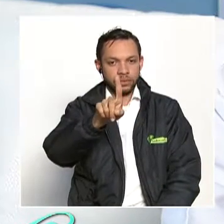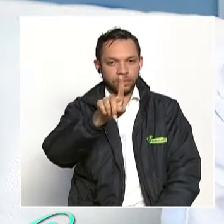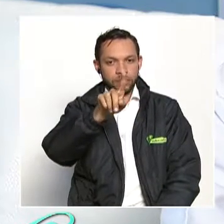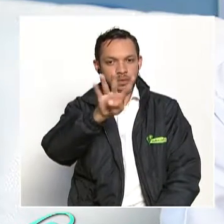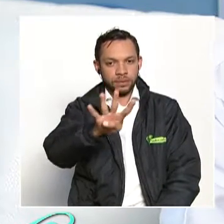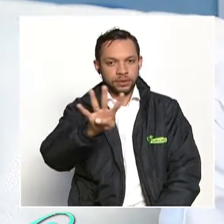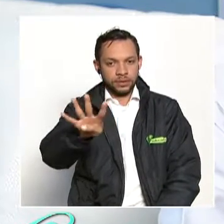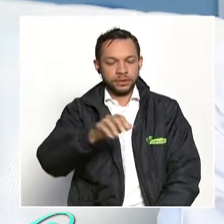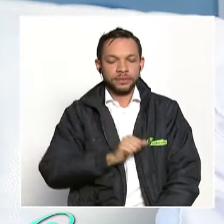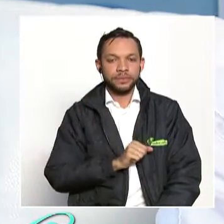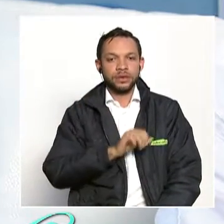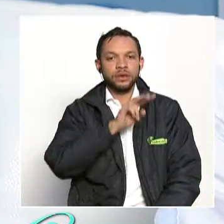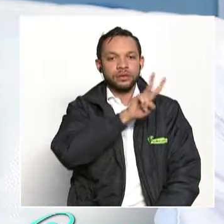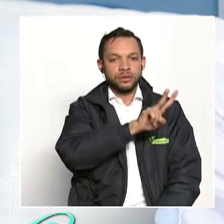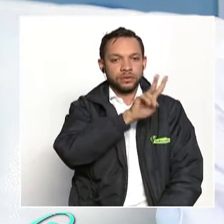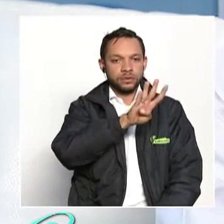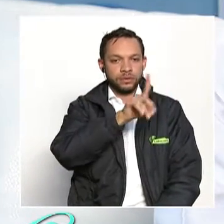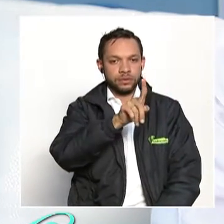241-9144.